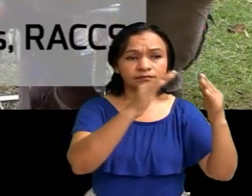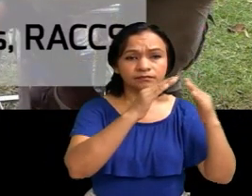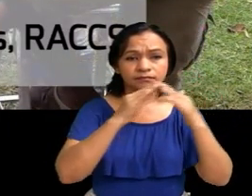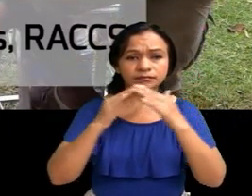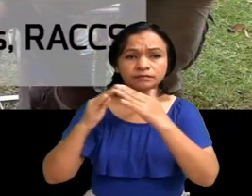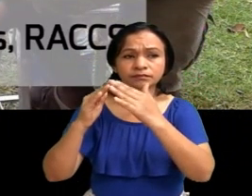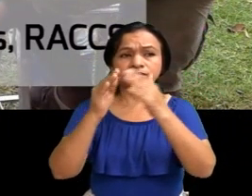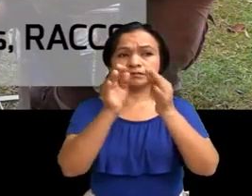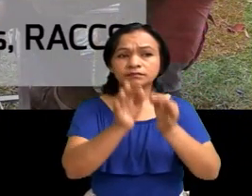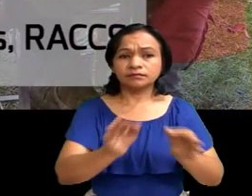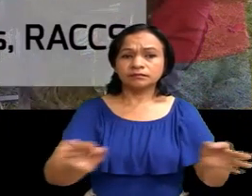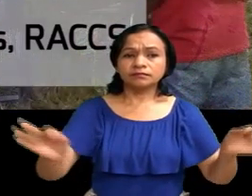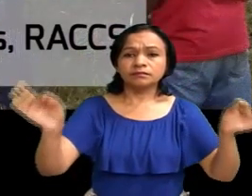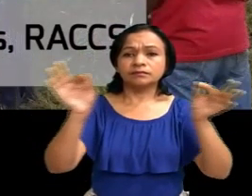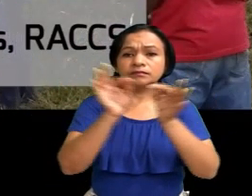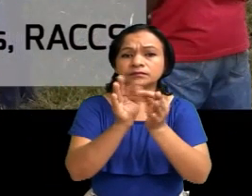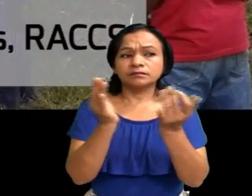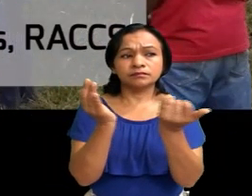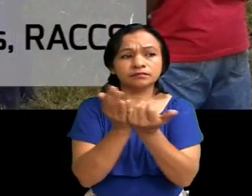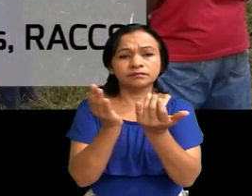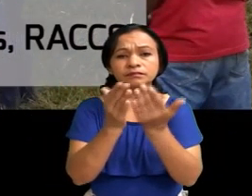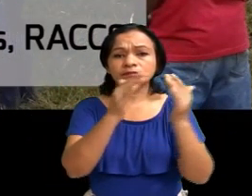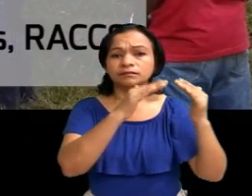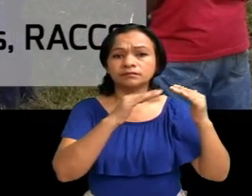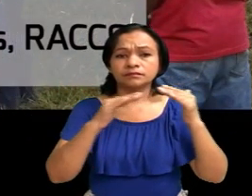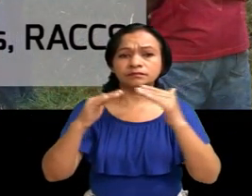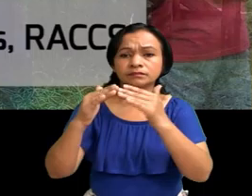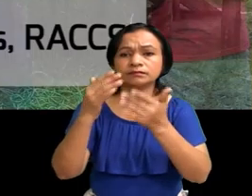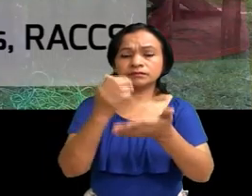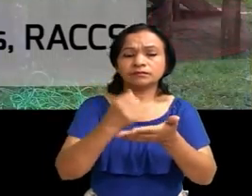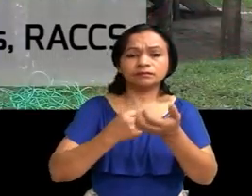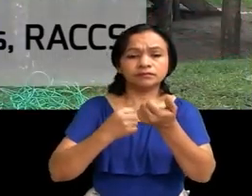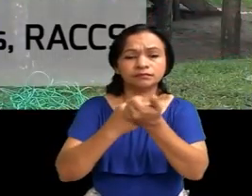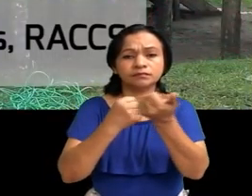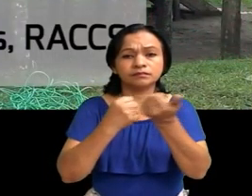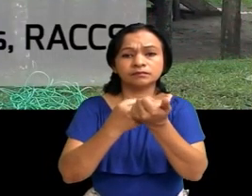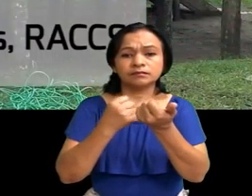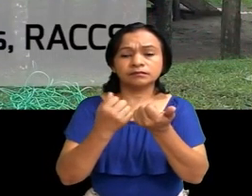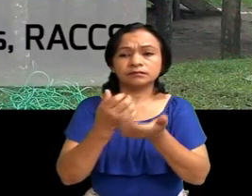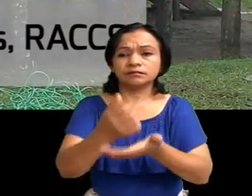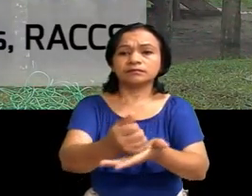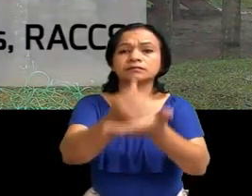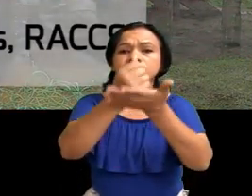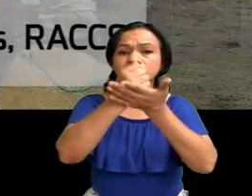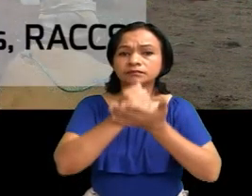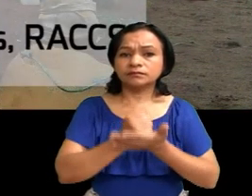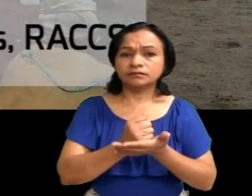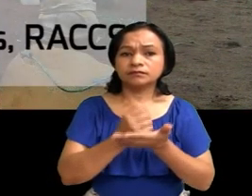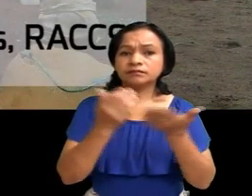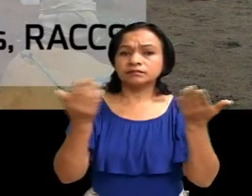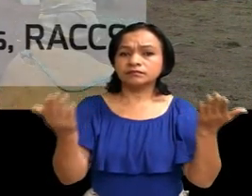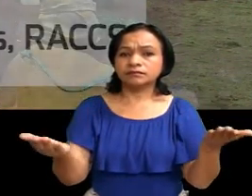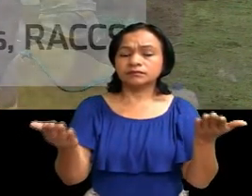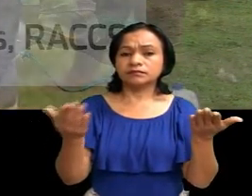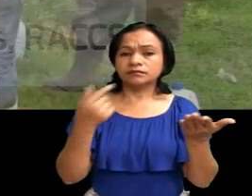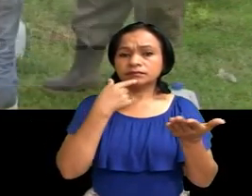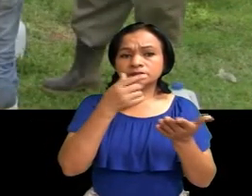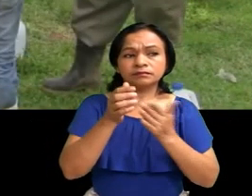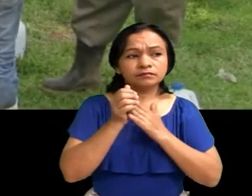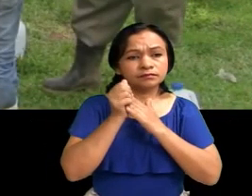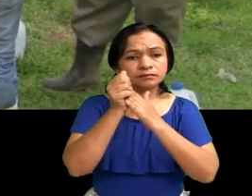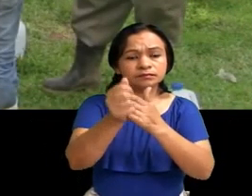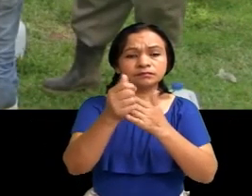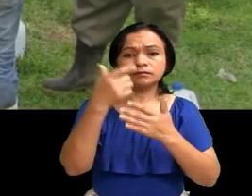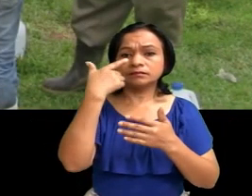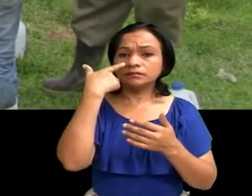lo más importante es la comunidad. Entonces la comunidad nos apoya, nos ayuda, ¿verdad? Nos ayuda a orientarnos, porque son los que